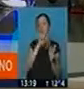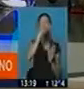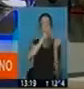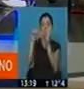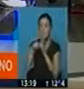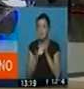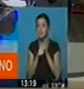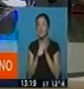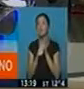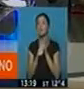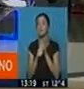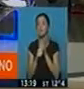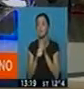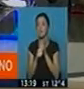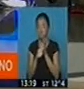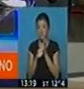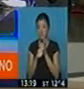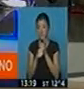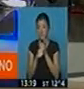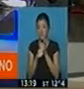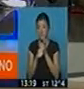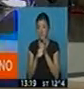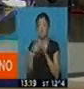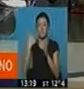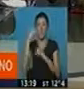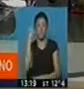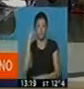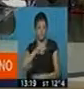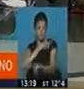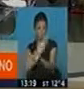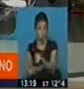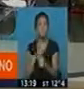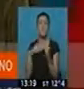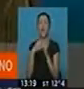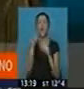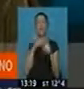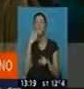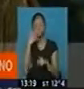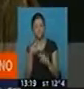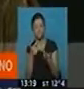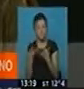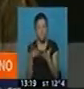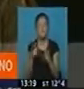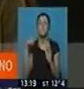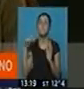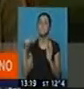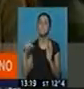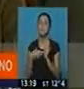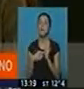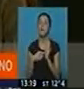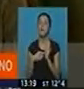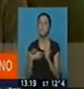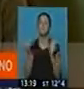de Europa siguen en el poder, y tiene escaso nivel de definiciones. Pero ¿qué es lo que ha hecho España en